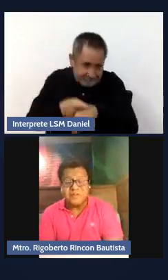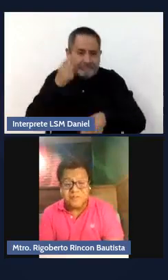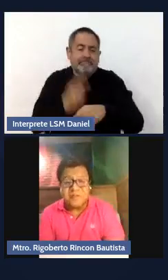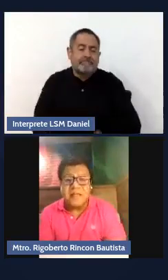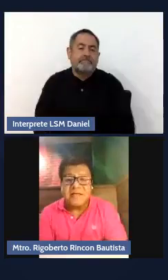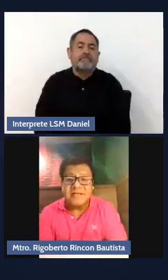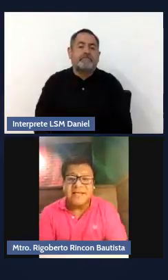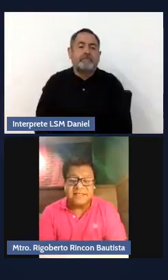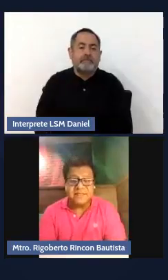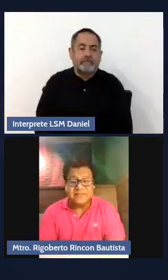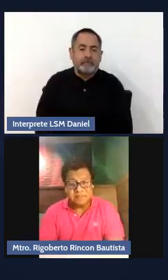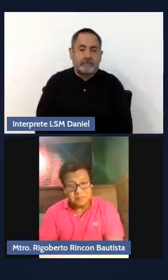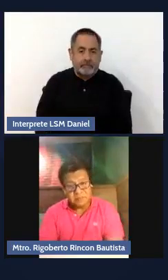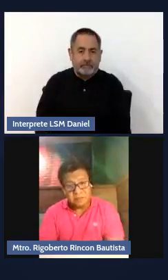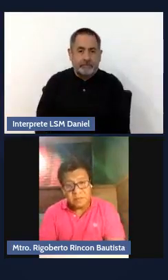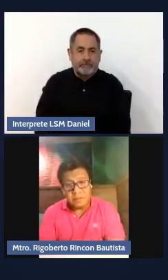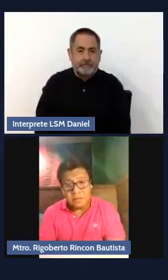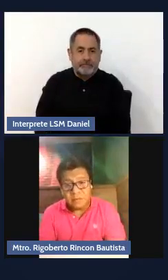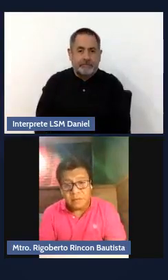Siguiente.